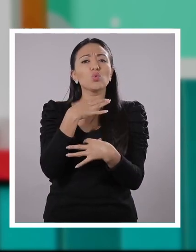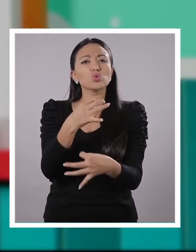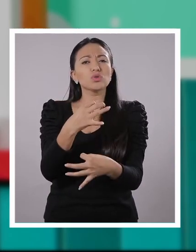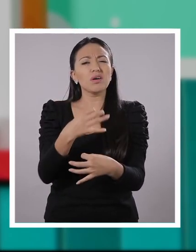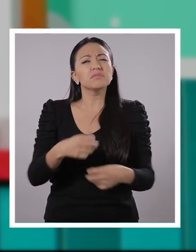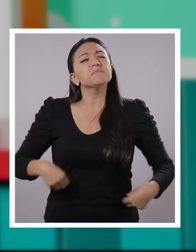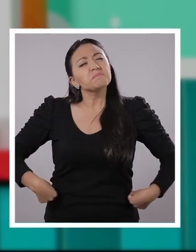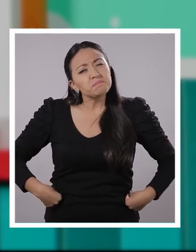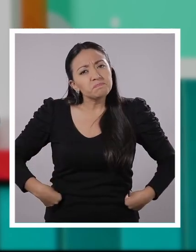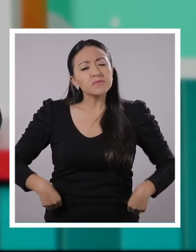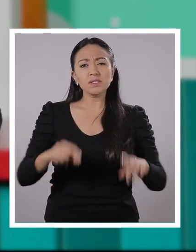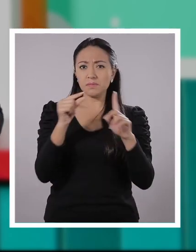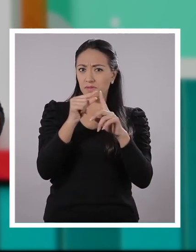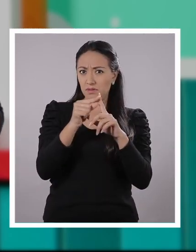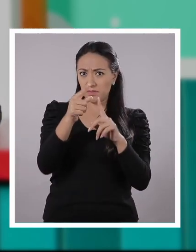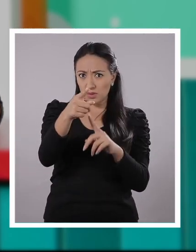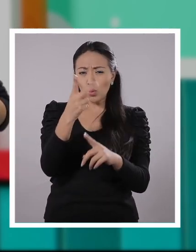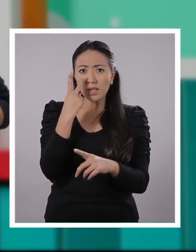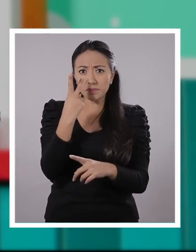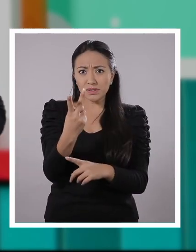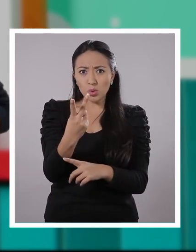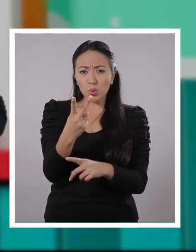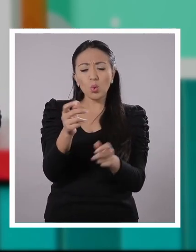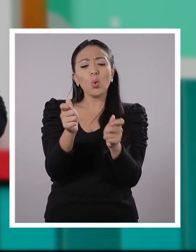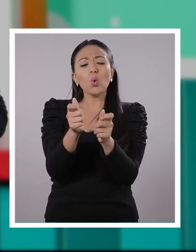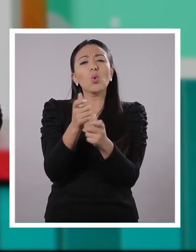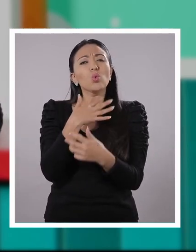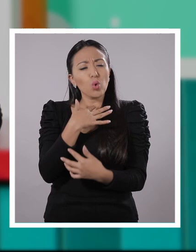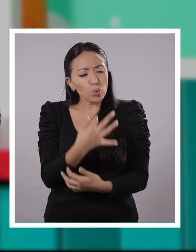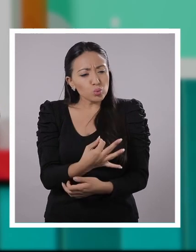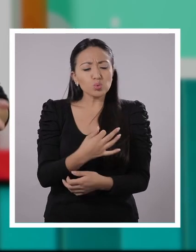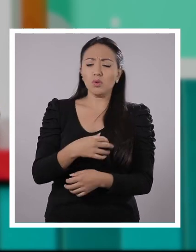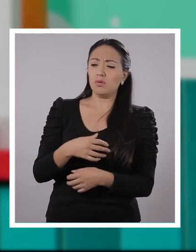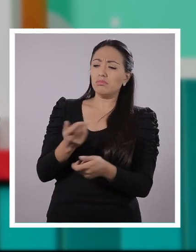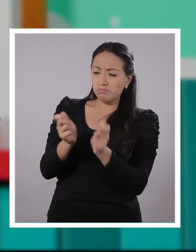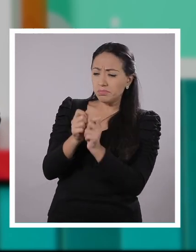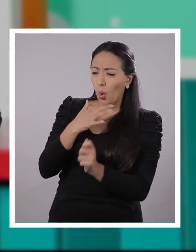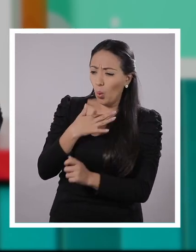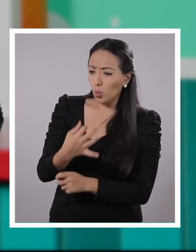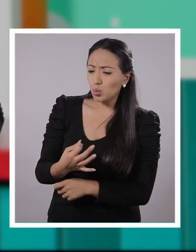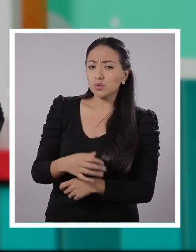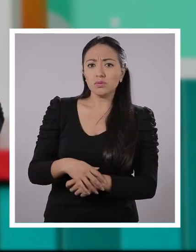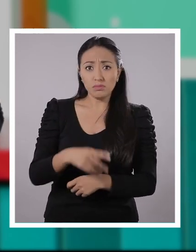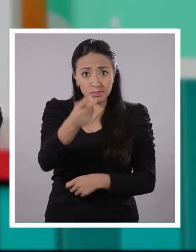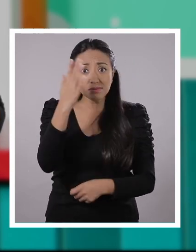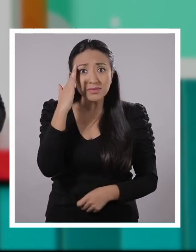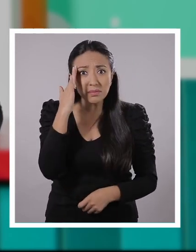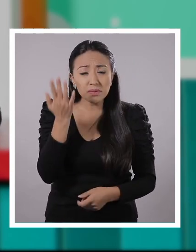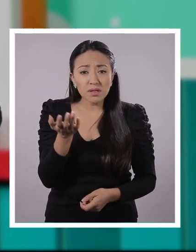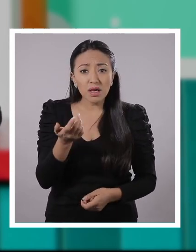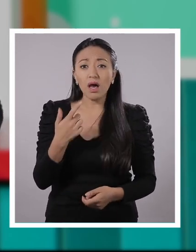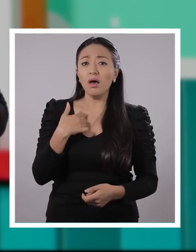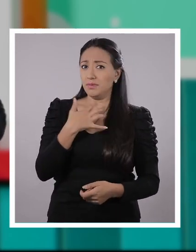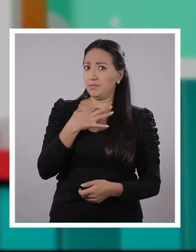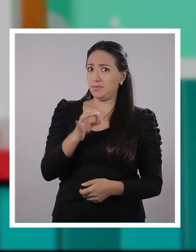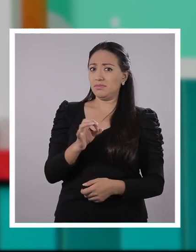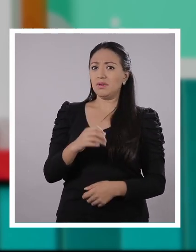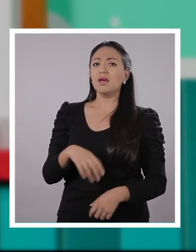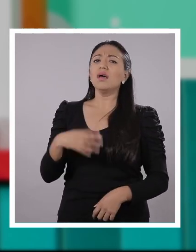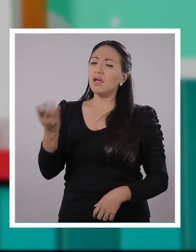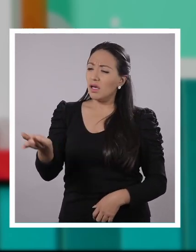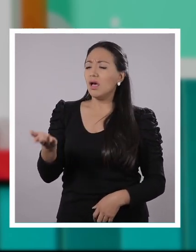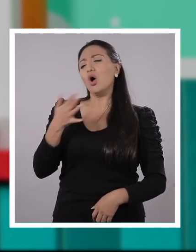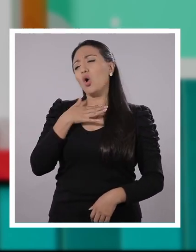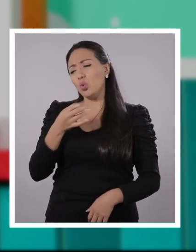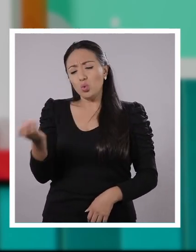¡Wow! Con mucho gusto. ¿Cuándo han escuchado esa palabra? ¿En qué momento? ¿La han escuchado? A mí me